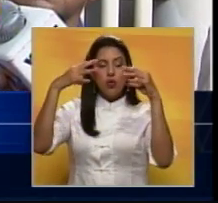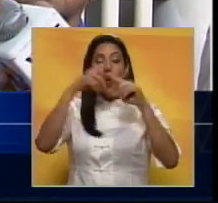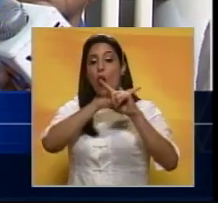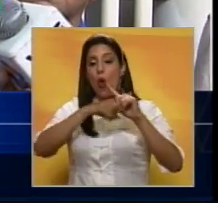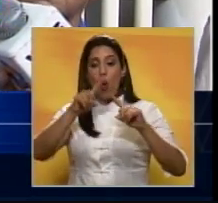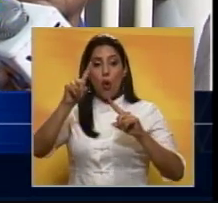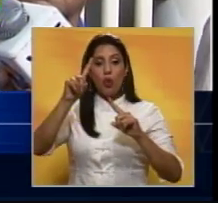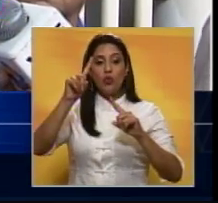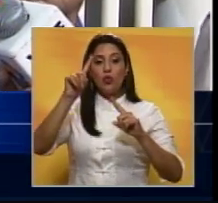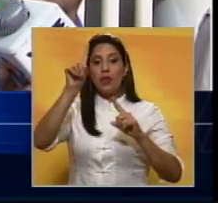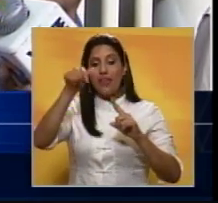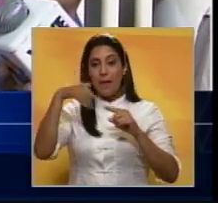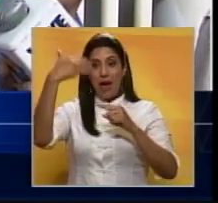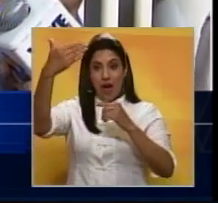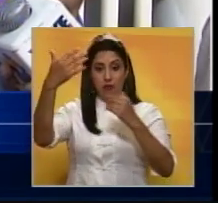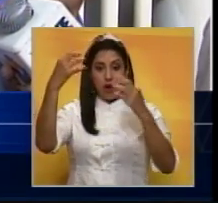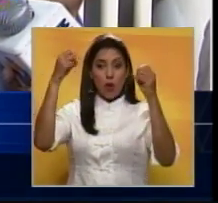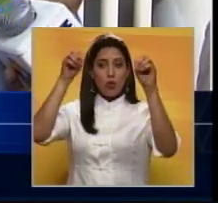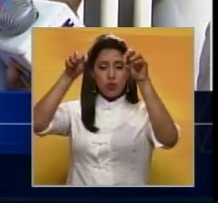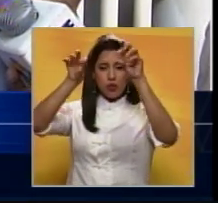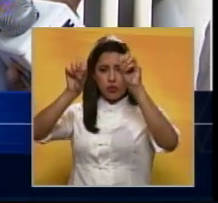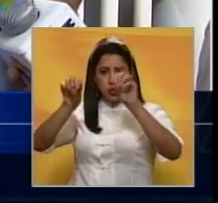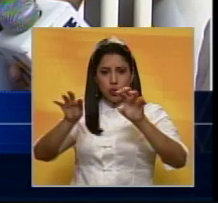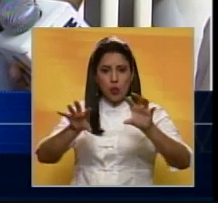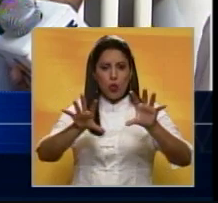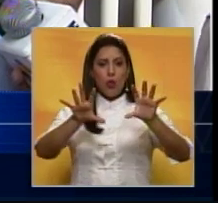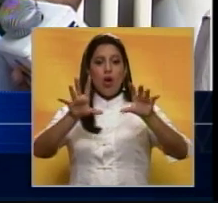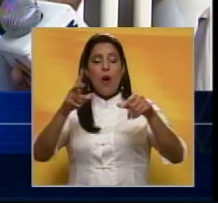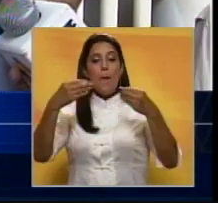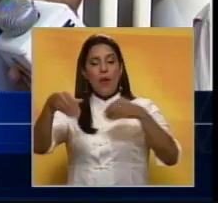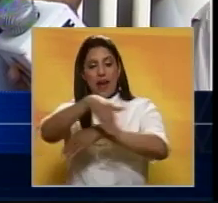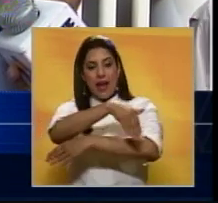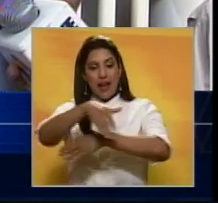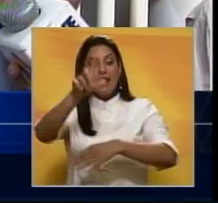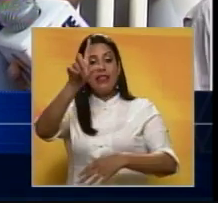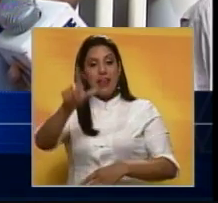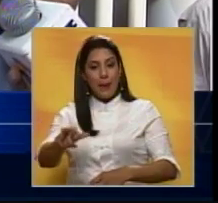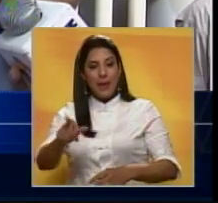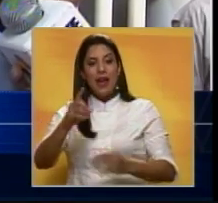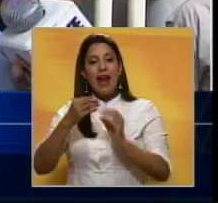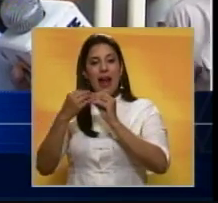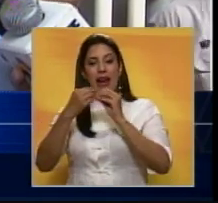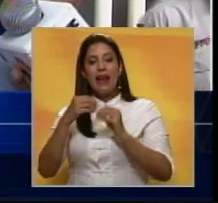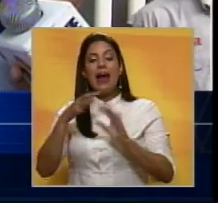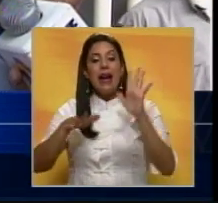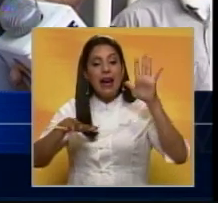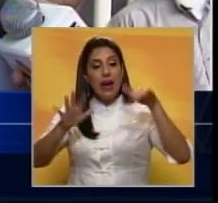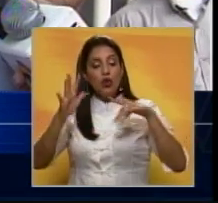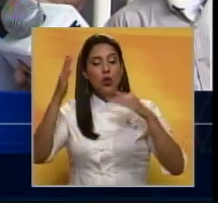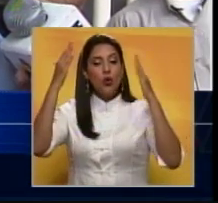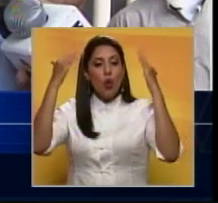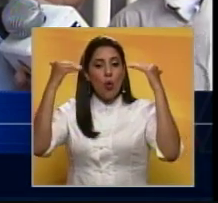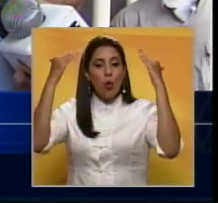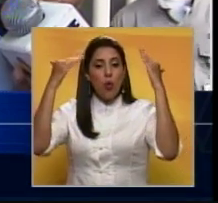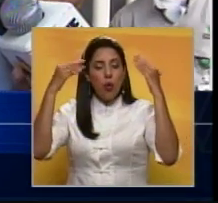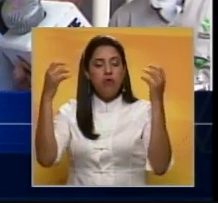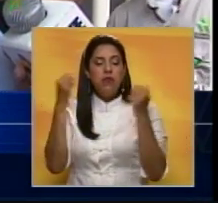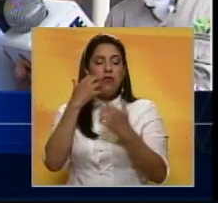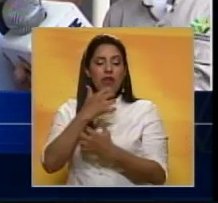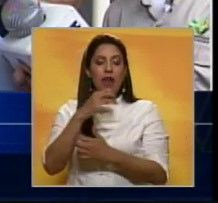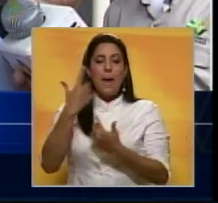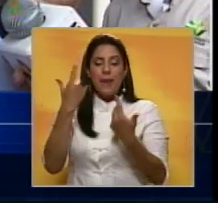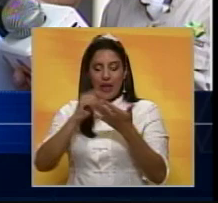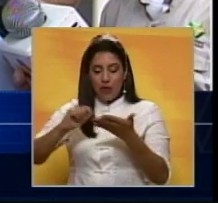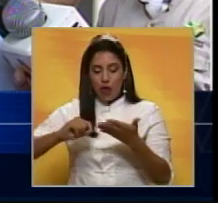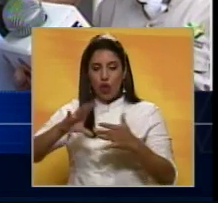colocó toda la parte exterior de luminarias del alumbrado público, igualmente se colocaron 14 aire acondicionados para